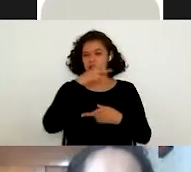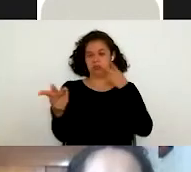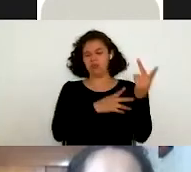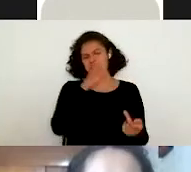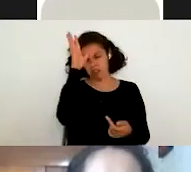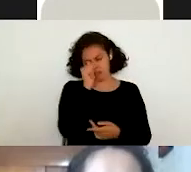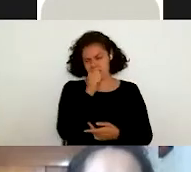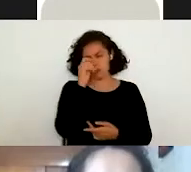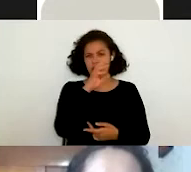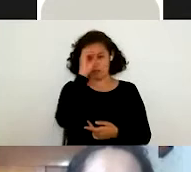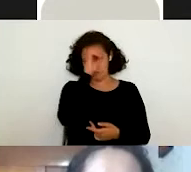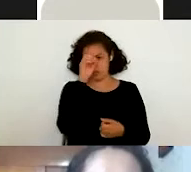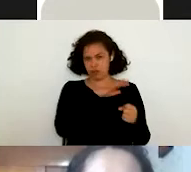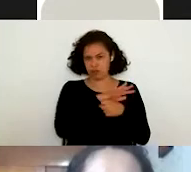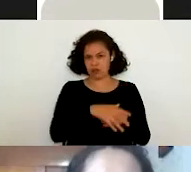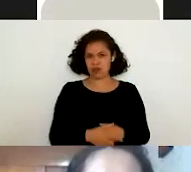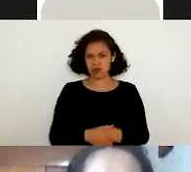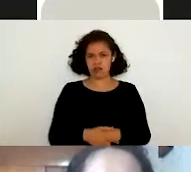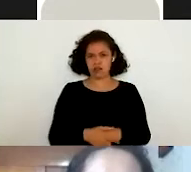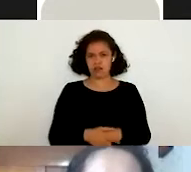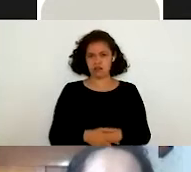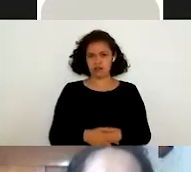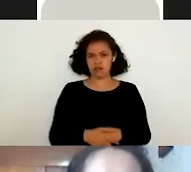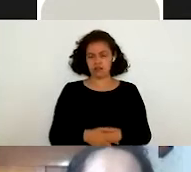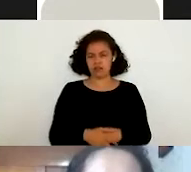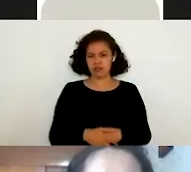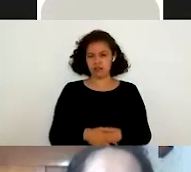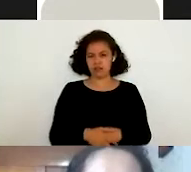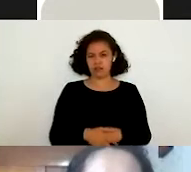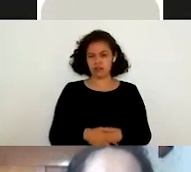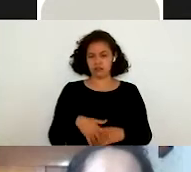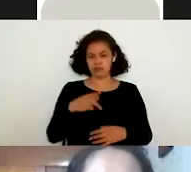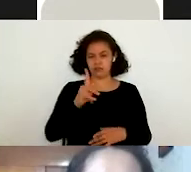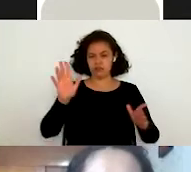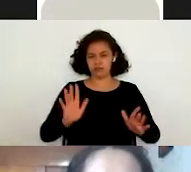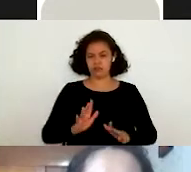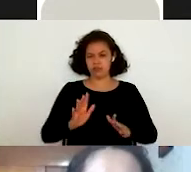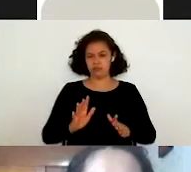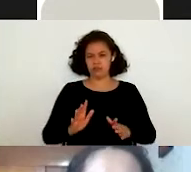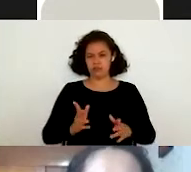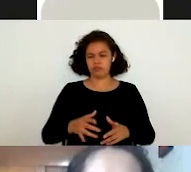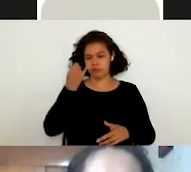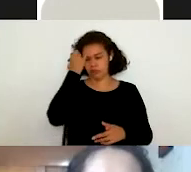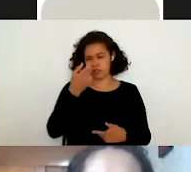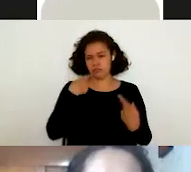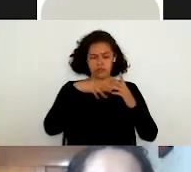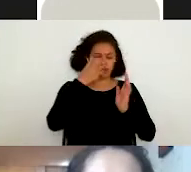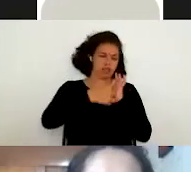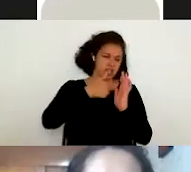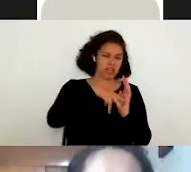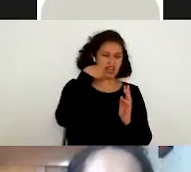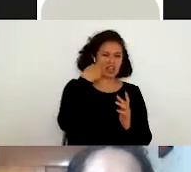¿no? Cuál fue su impresión de la persona que llevó el taller, el curso,